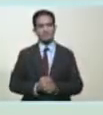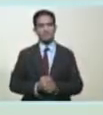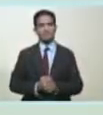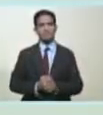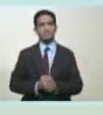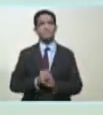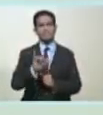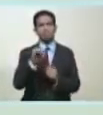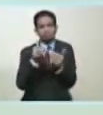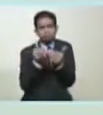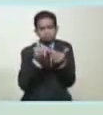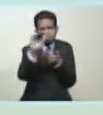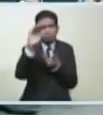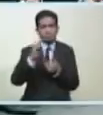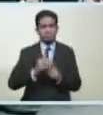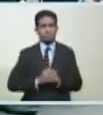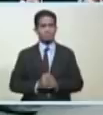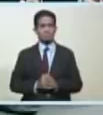Superior.